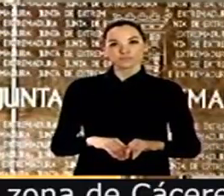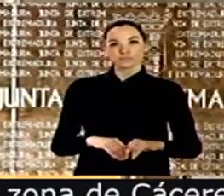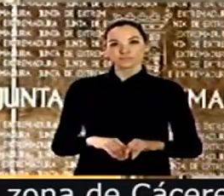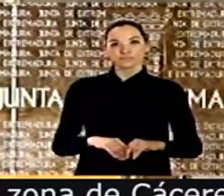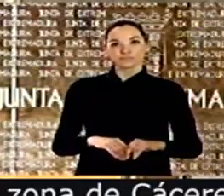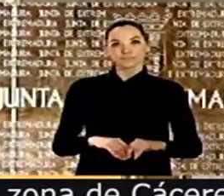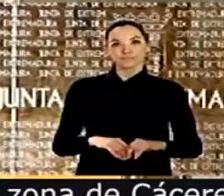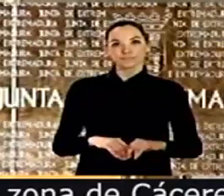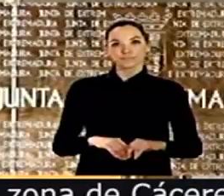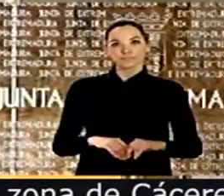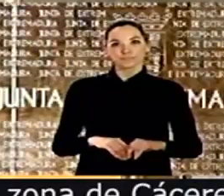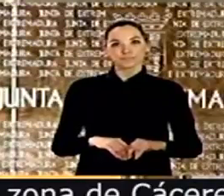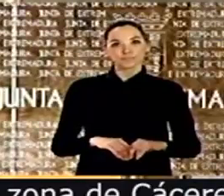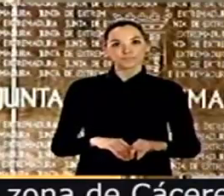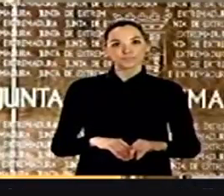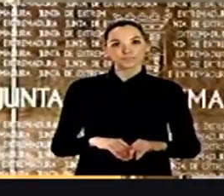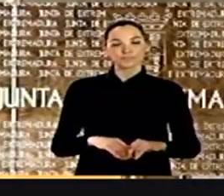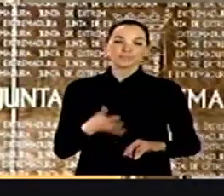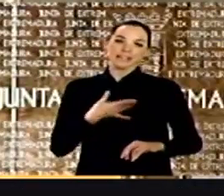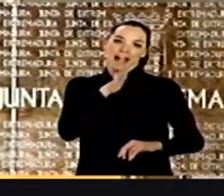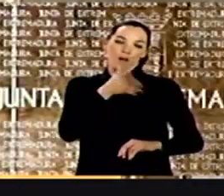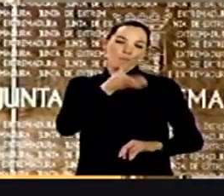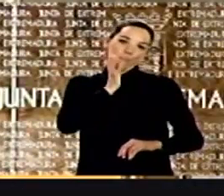Ando un poquillo por ahí ya, así que voy a beber un poquito de agua.